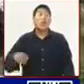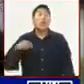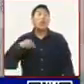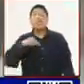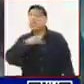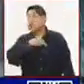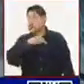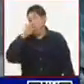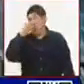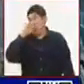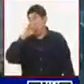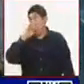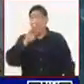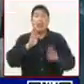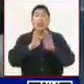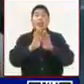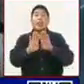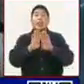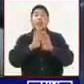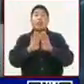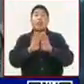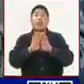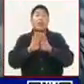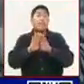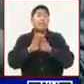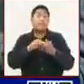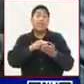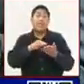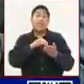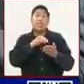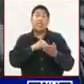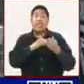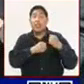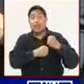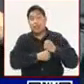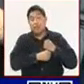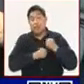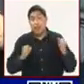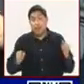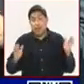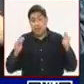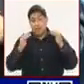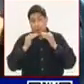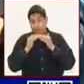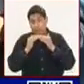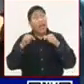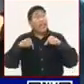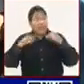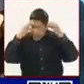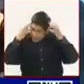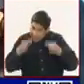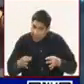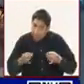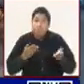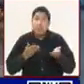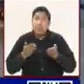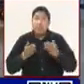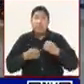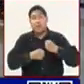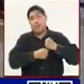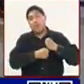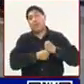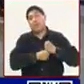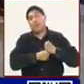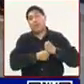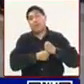Estamos a unos metros nada más de la puerta principal del Estado Mayor. Y estos jóvenes que ustedes ven acá están decididos a realizar su servicio militar.